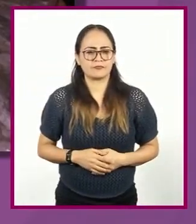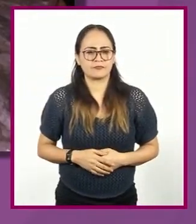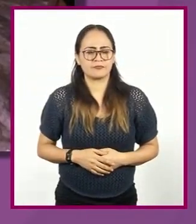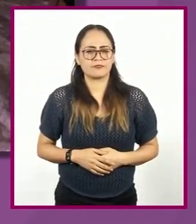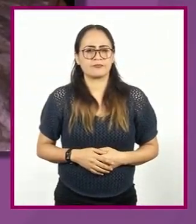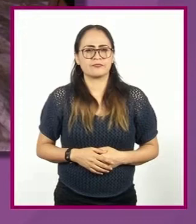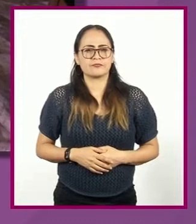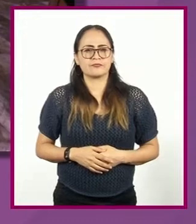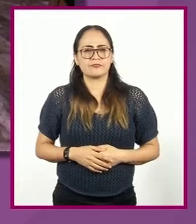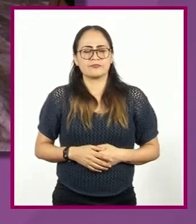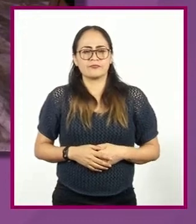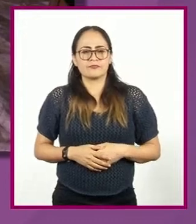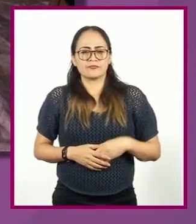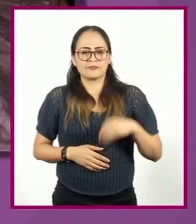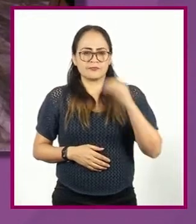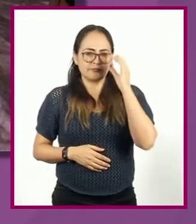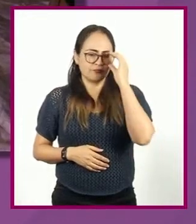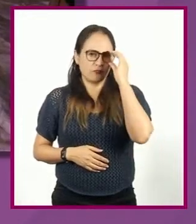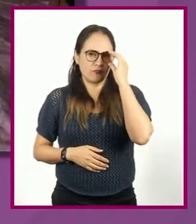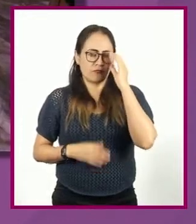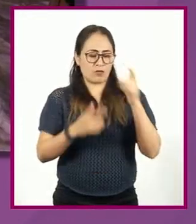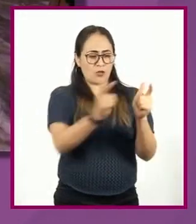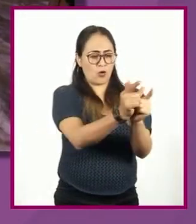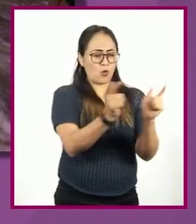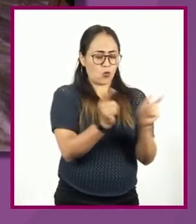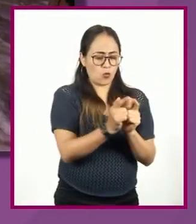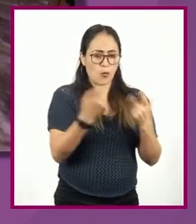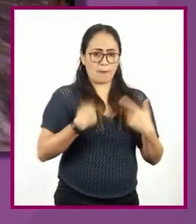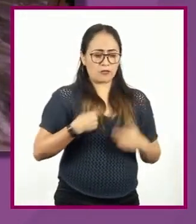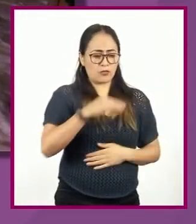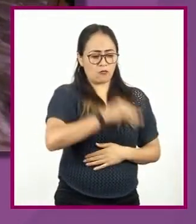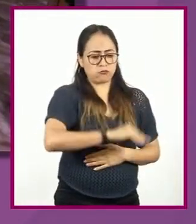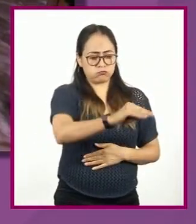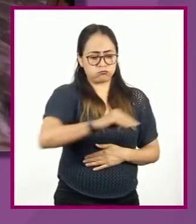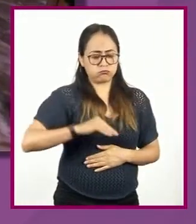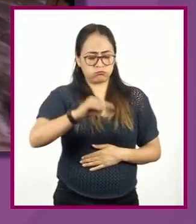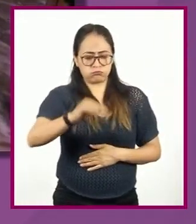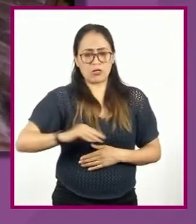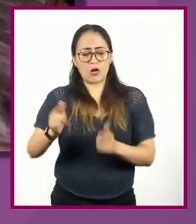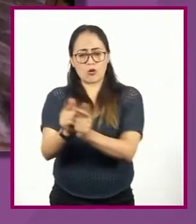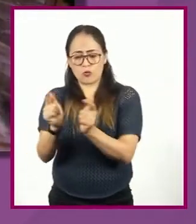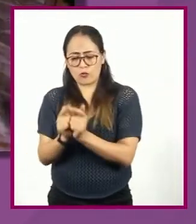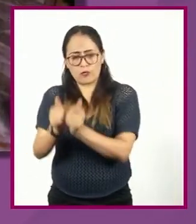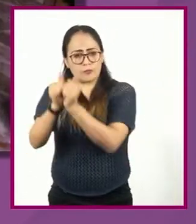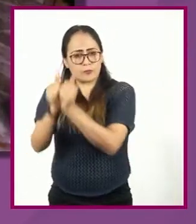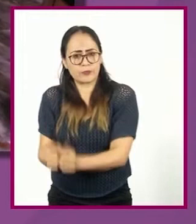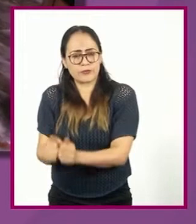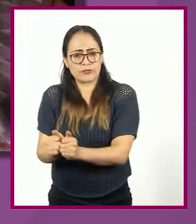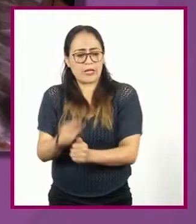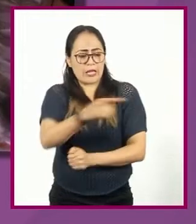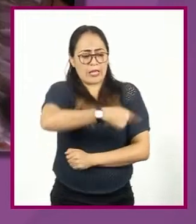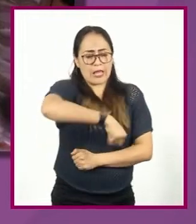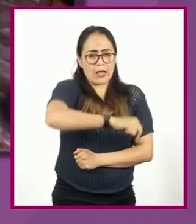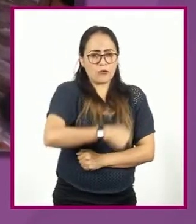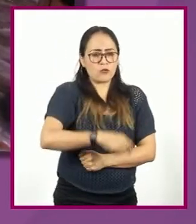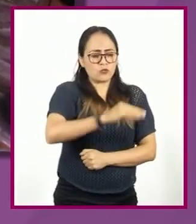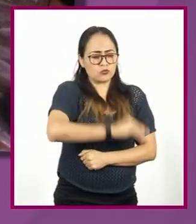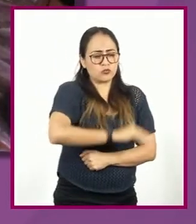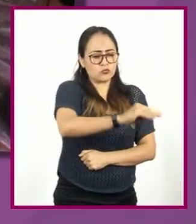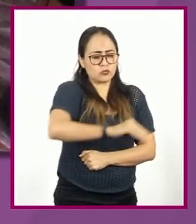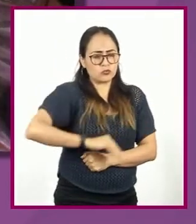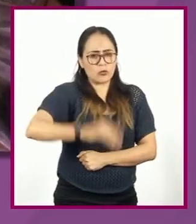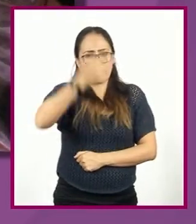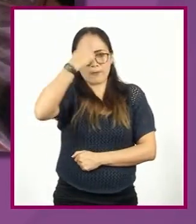La diferencia principal entre los grupos nómadas y los sedentarios es que los primeros se desplazaban para buscar alimento y